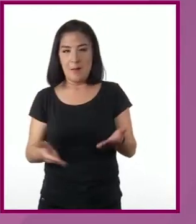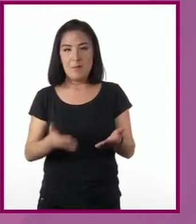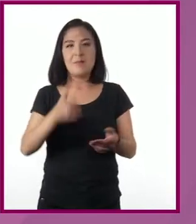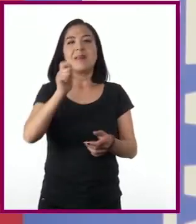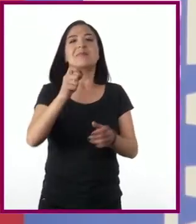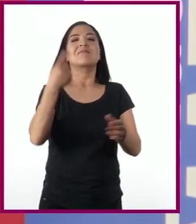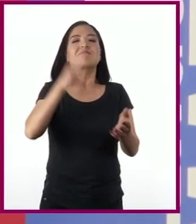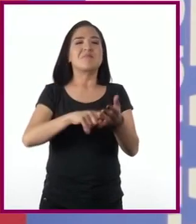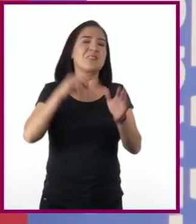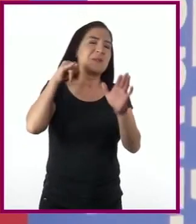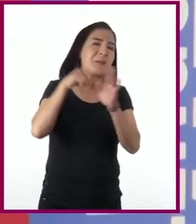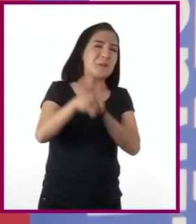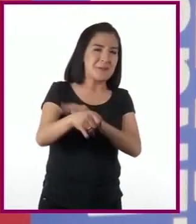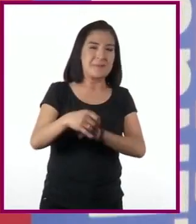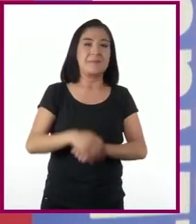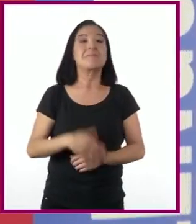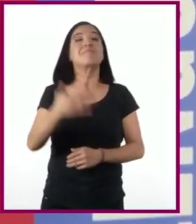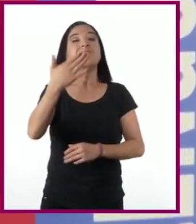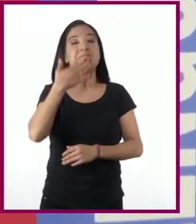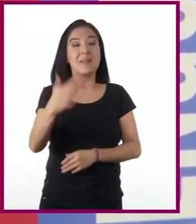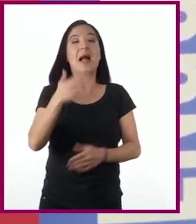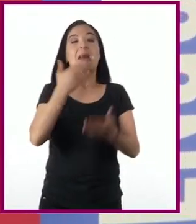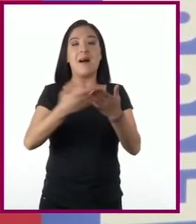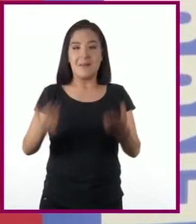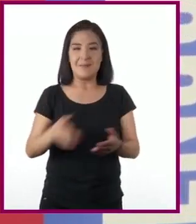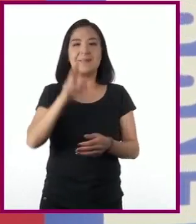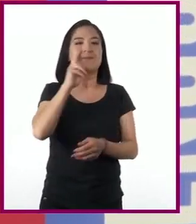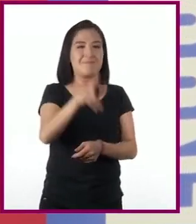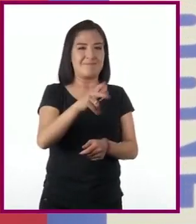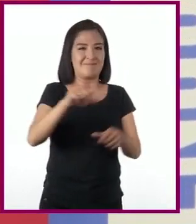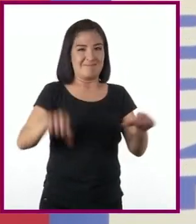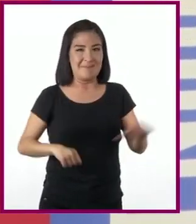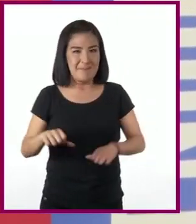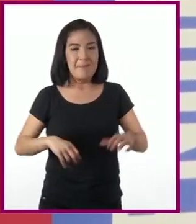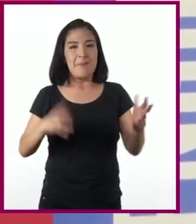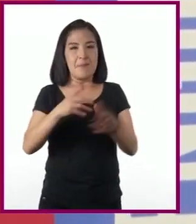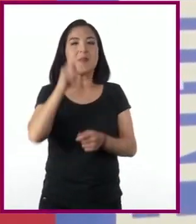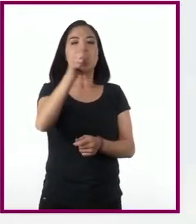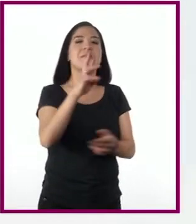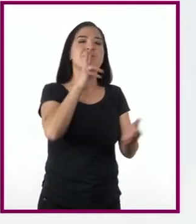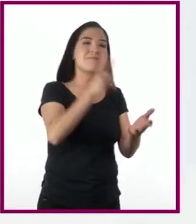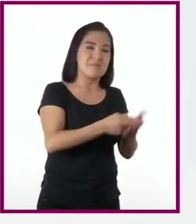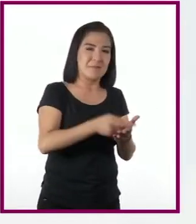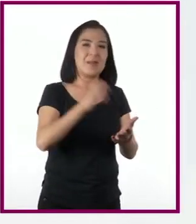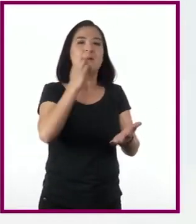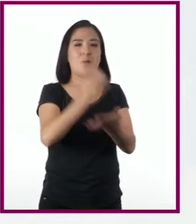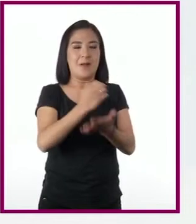infinitivo. Muy bien, ahora el ejercicio, contesten en su libreta.